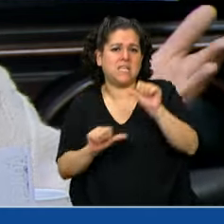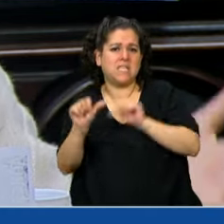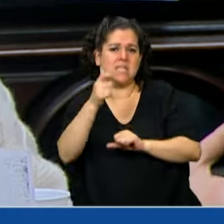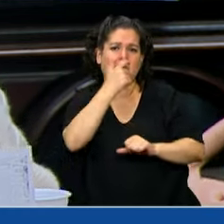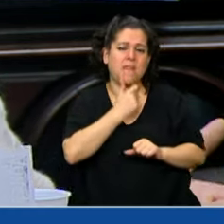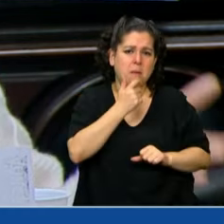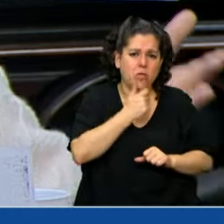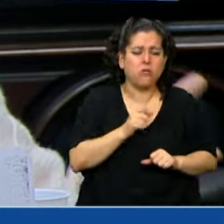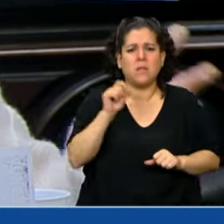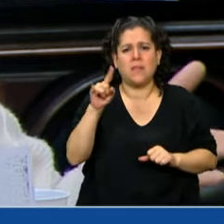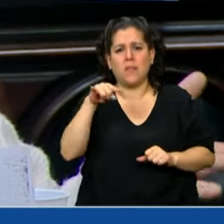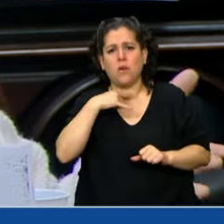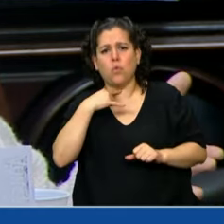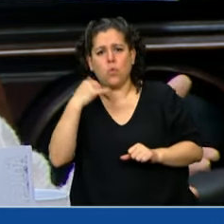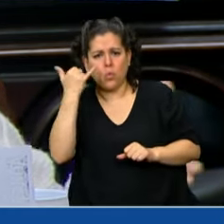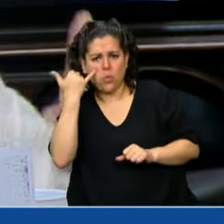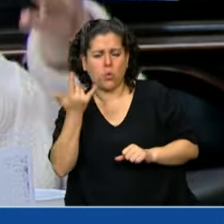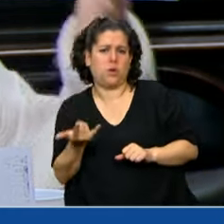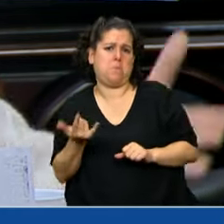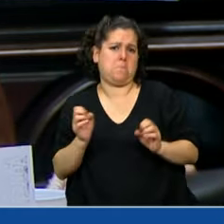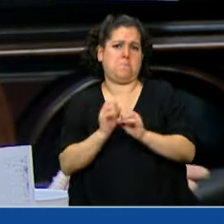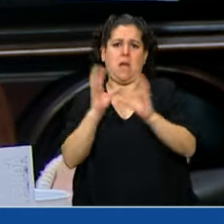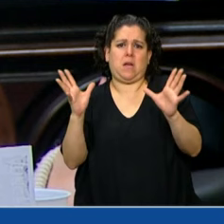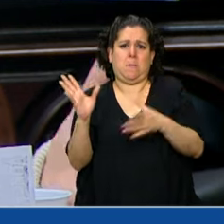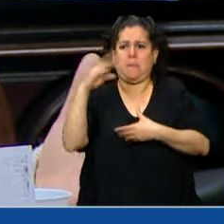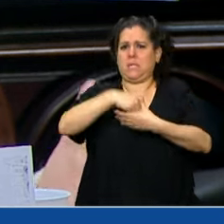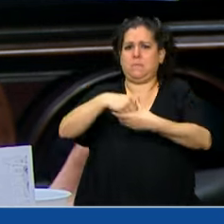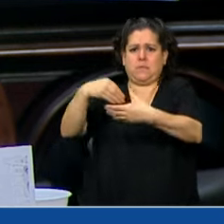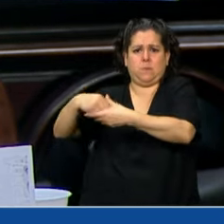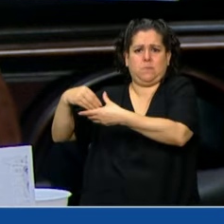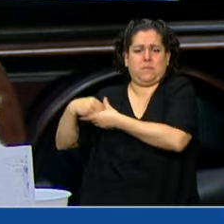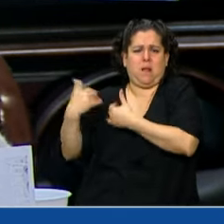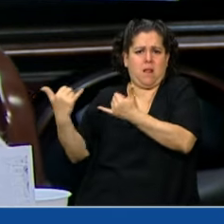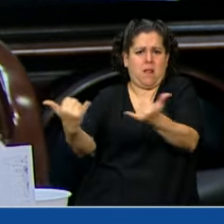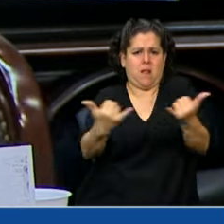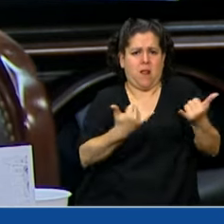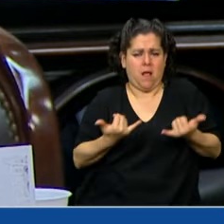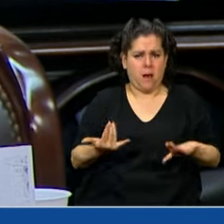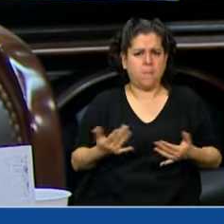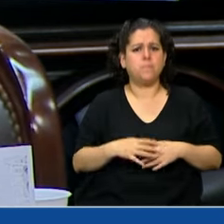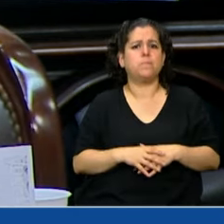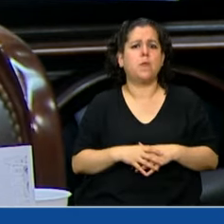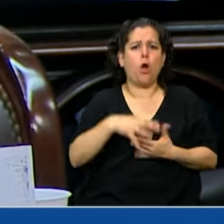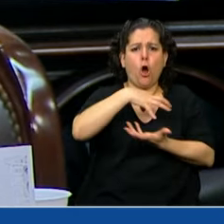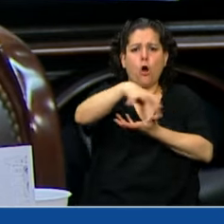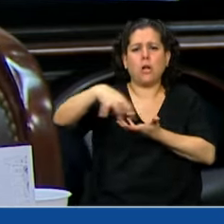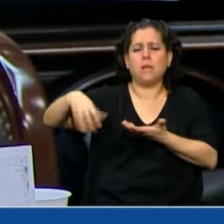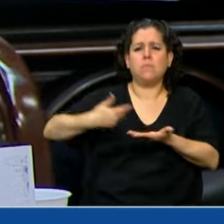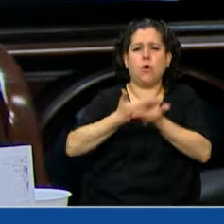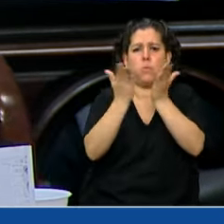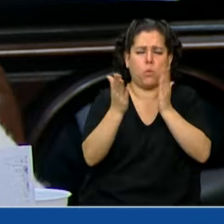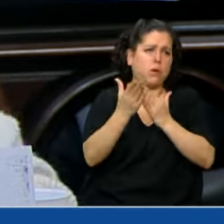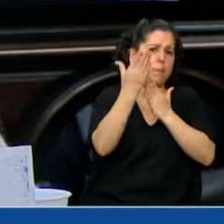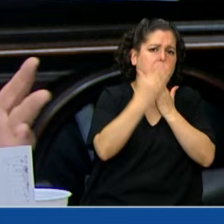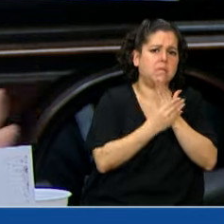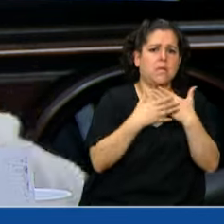y de Jujuy más claro que esto más participativo que esto diversos organismos públicos